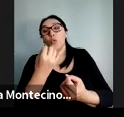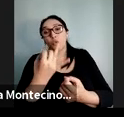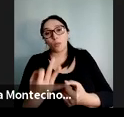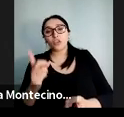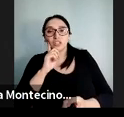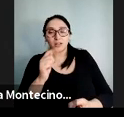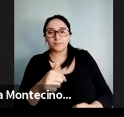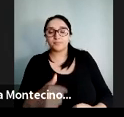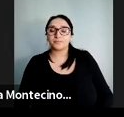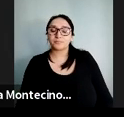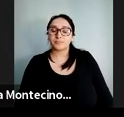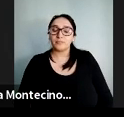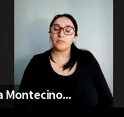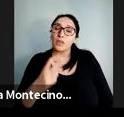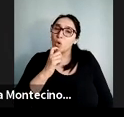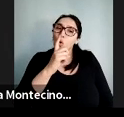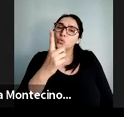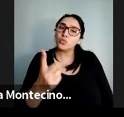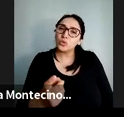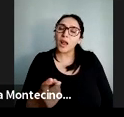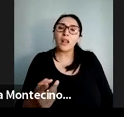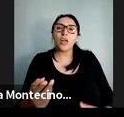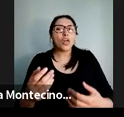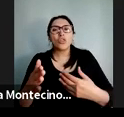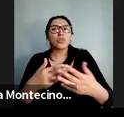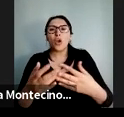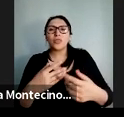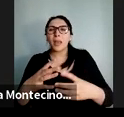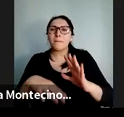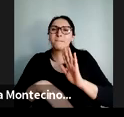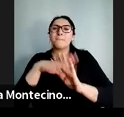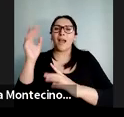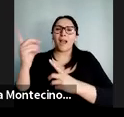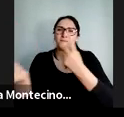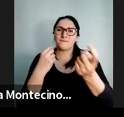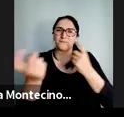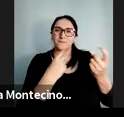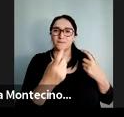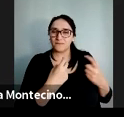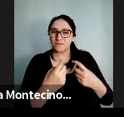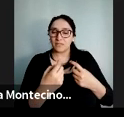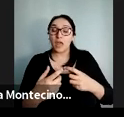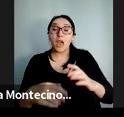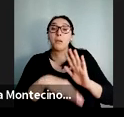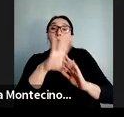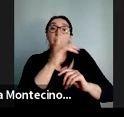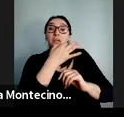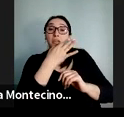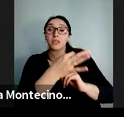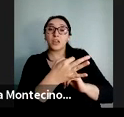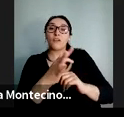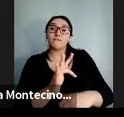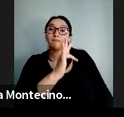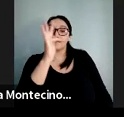Al consultar por las plataformas donde ocurrieron los ataques, donde obviamente se podía marcar más de una opción, la mayoría de los casos se concentraron en